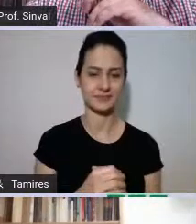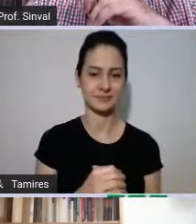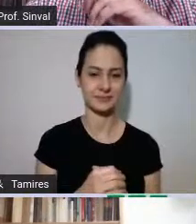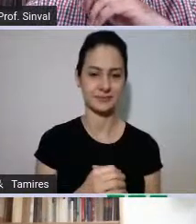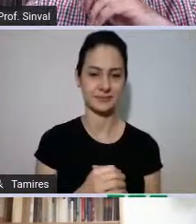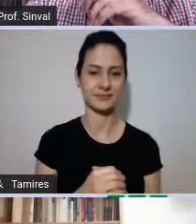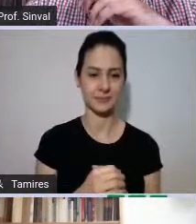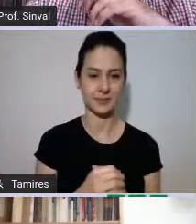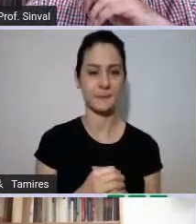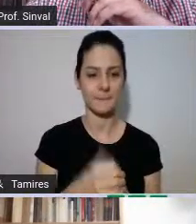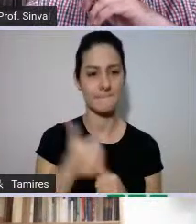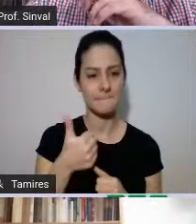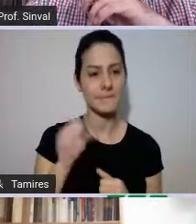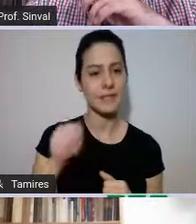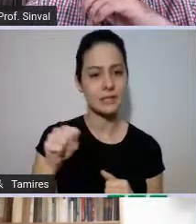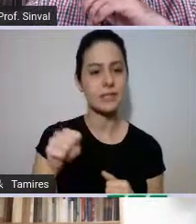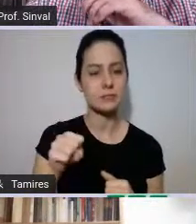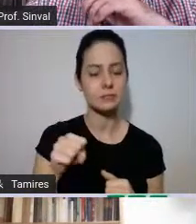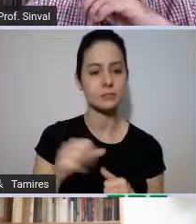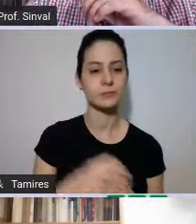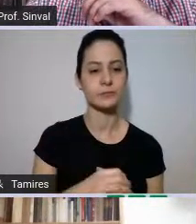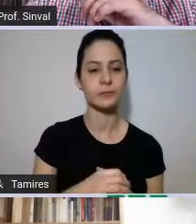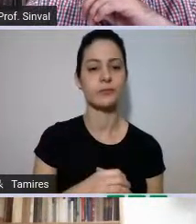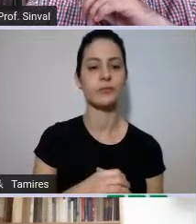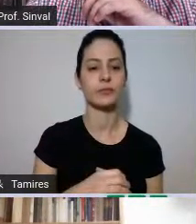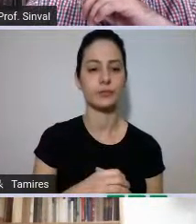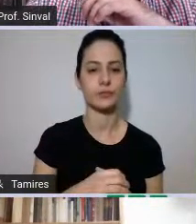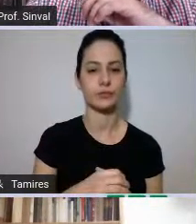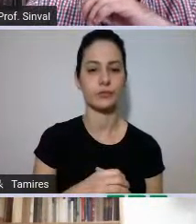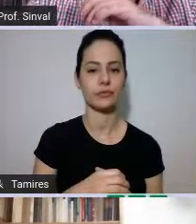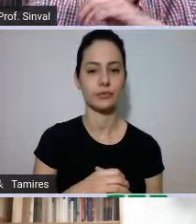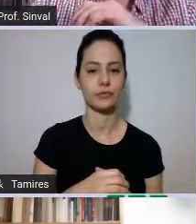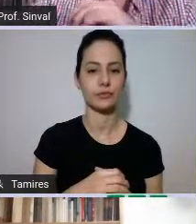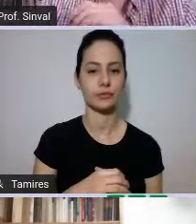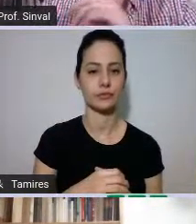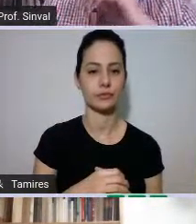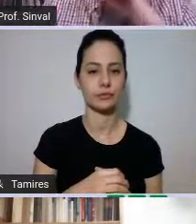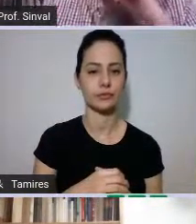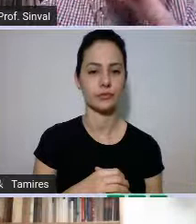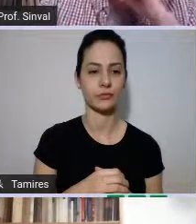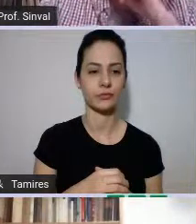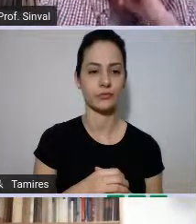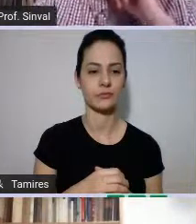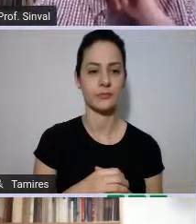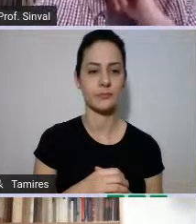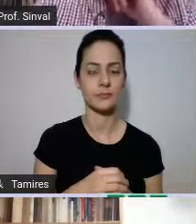Uhum. Lo que estoy diciendo es que